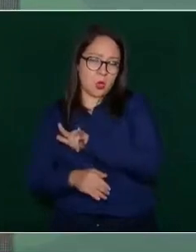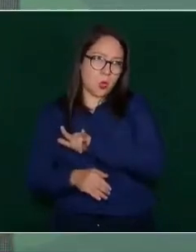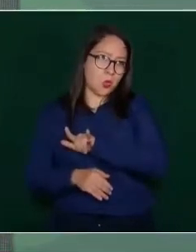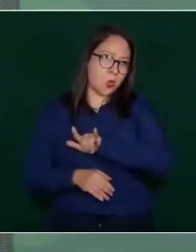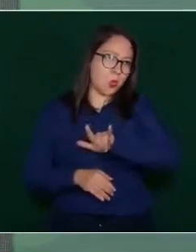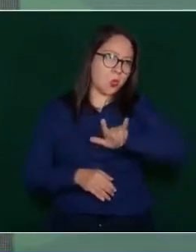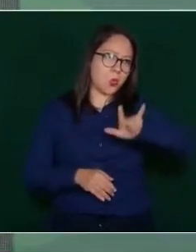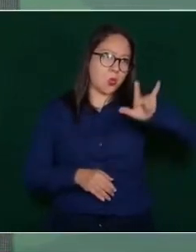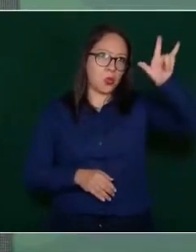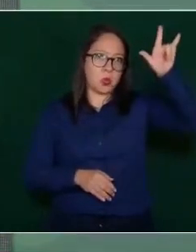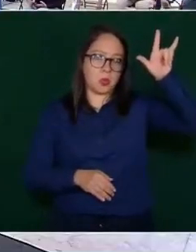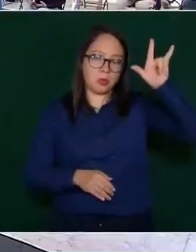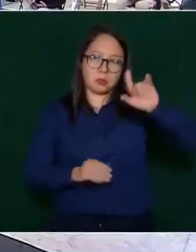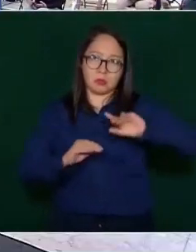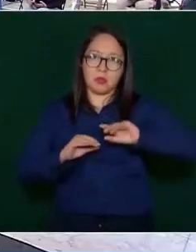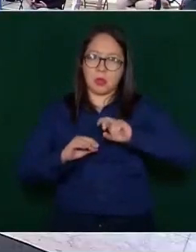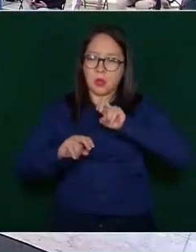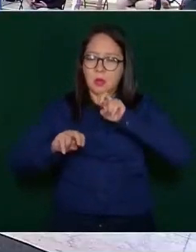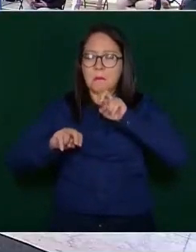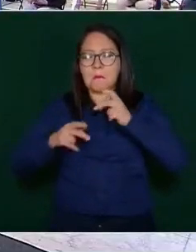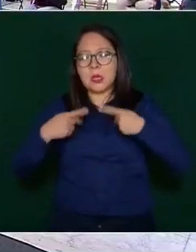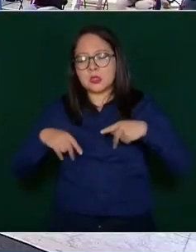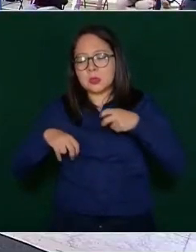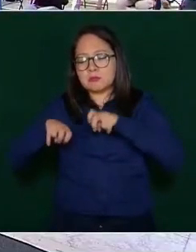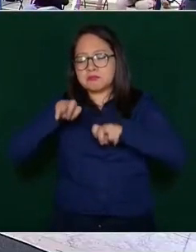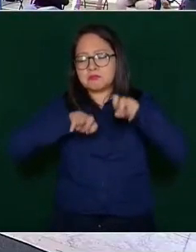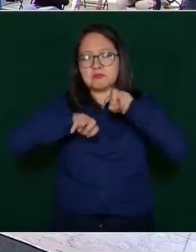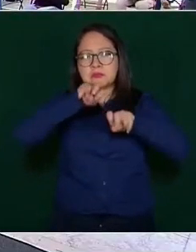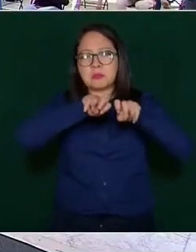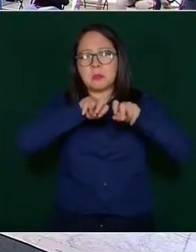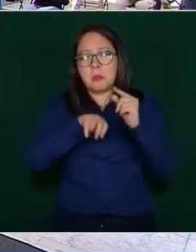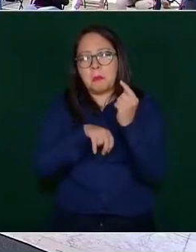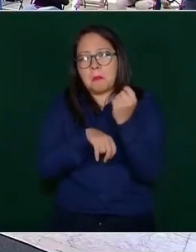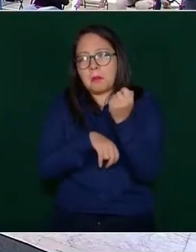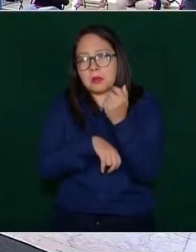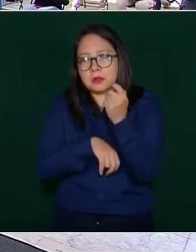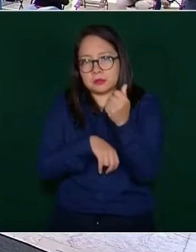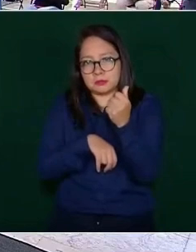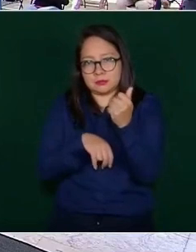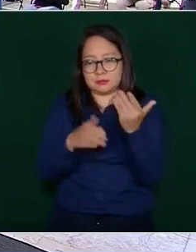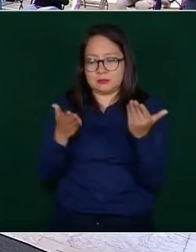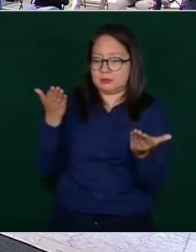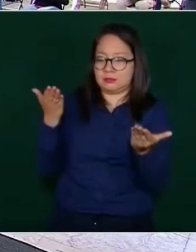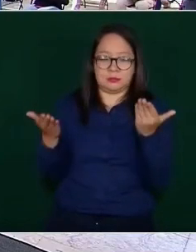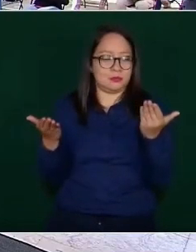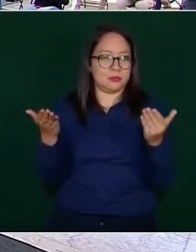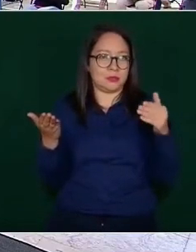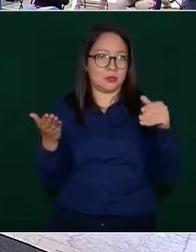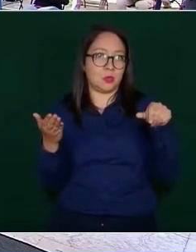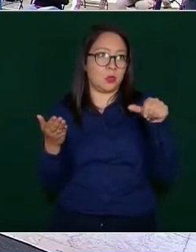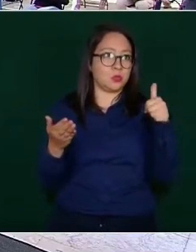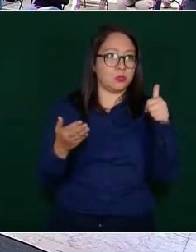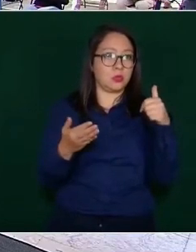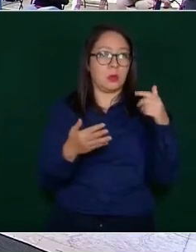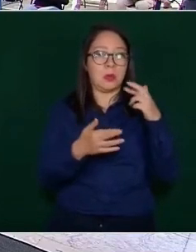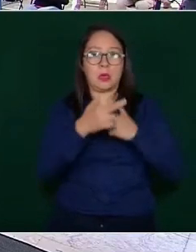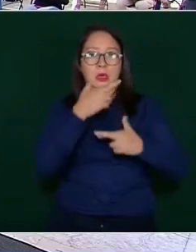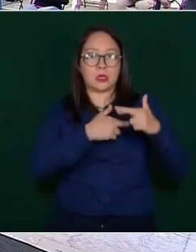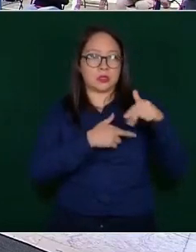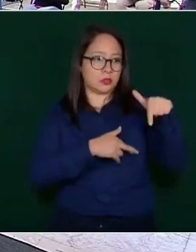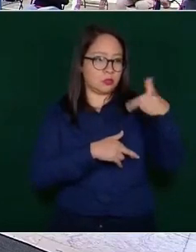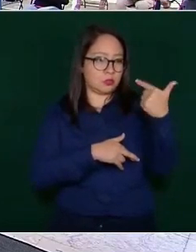pues tiene menos pasaje que el que regresa a las 12 del día.